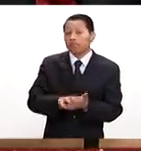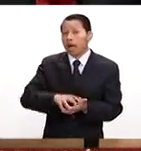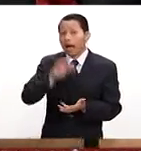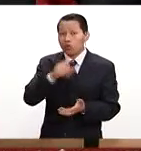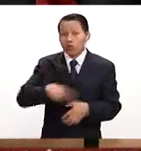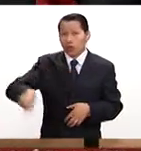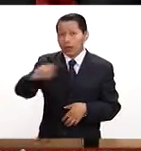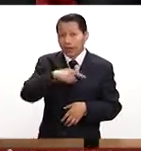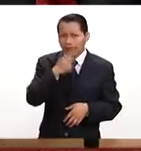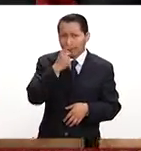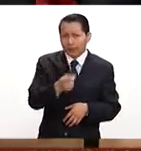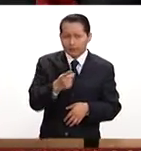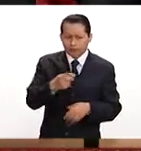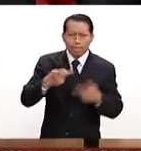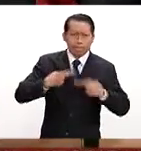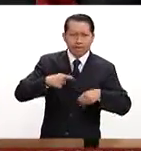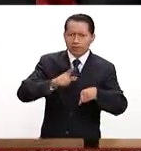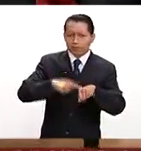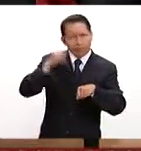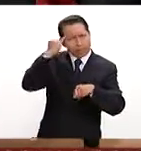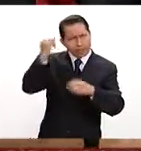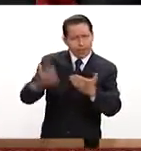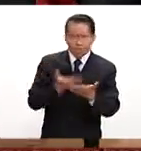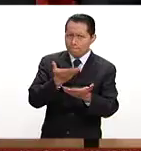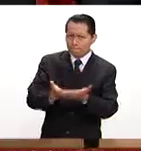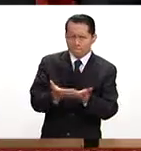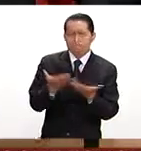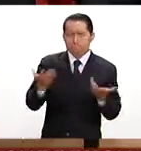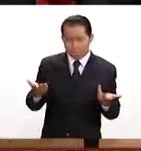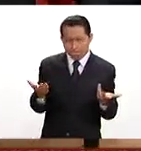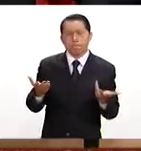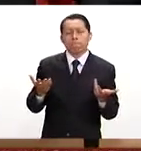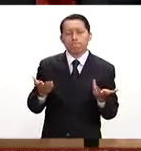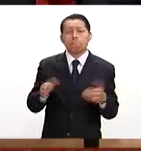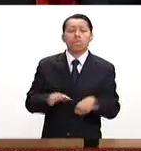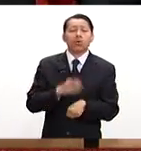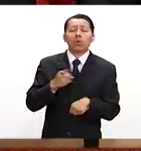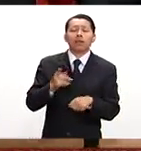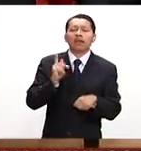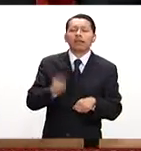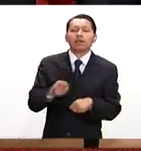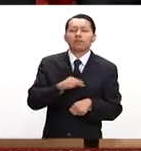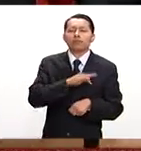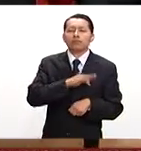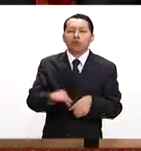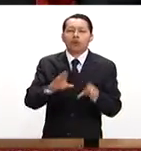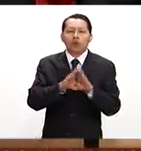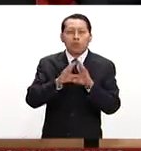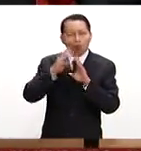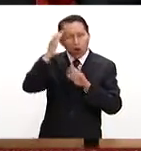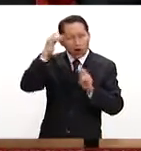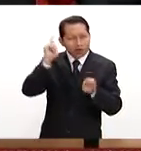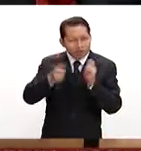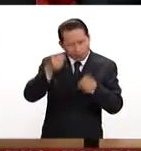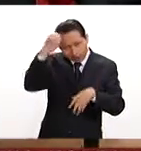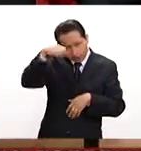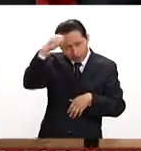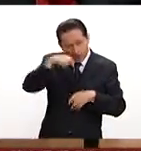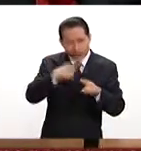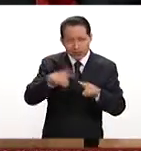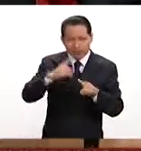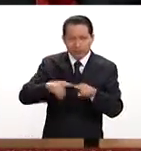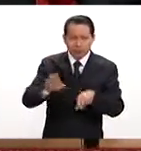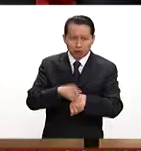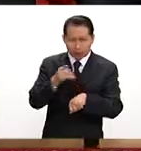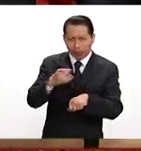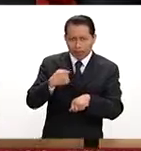ellos fue una iniciativa personal y que partía de la base de tener el conocimiento, la experiencia, es decir, oye,